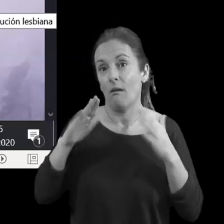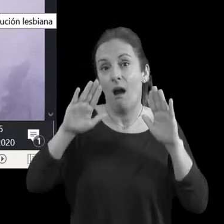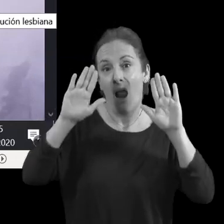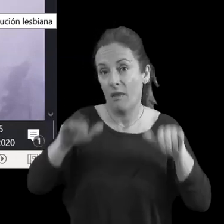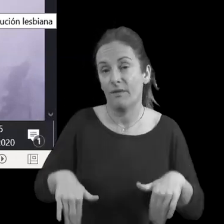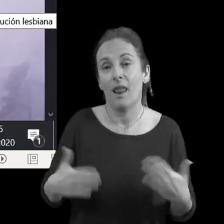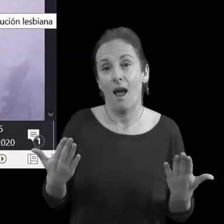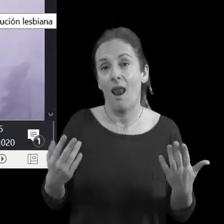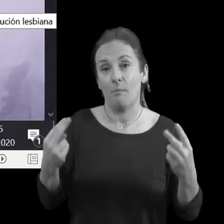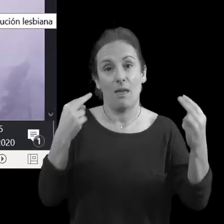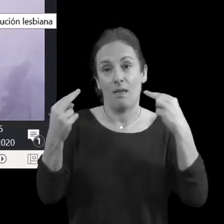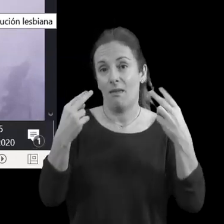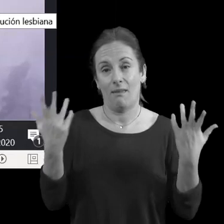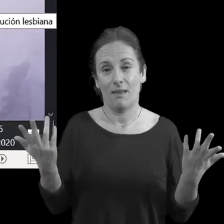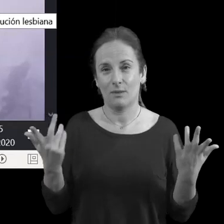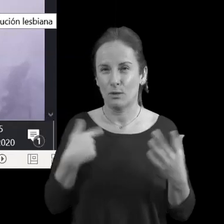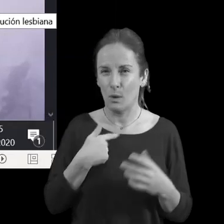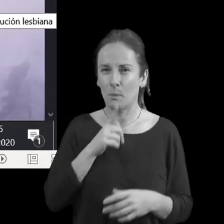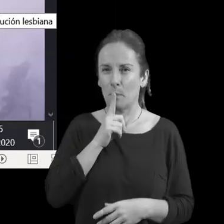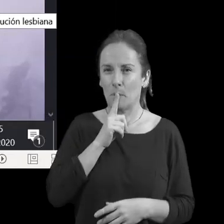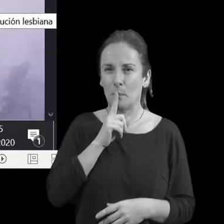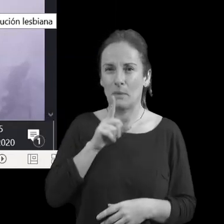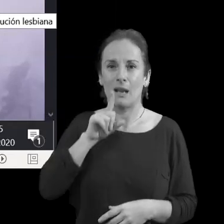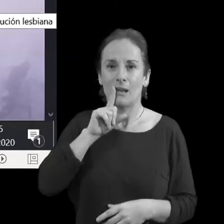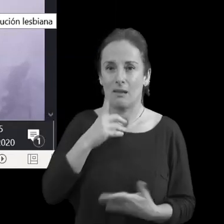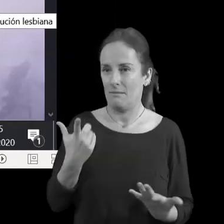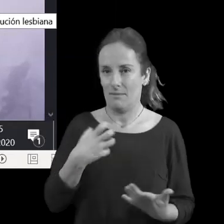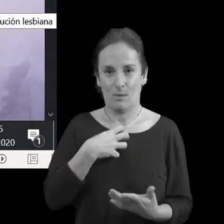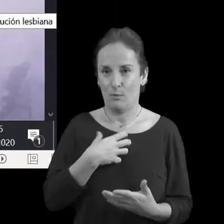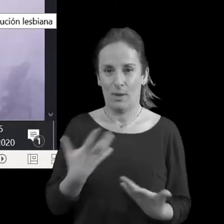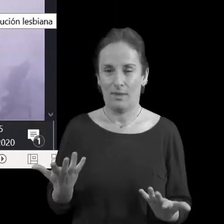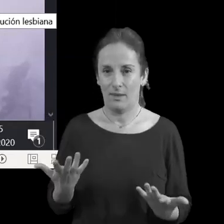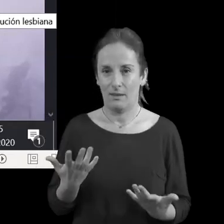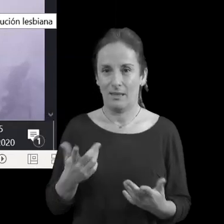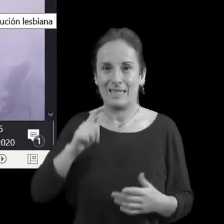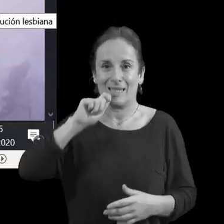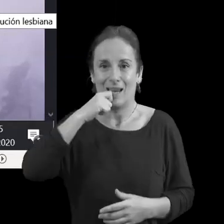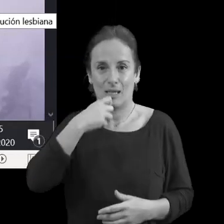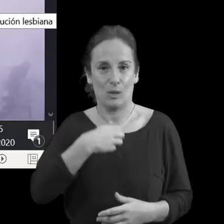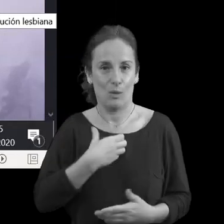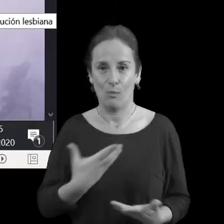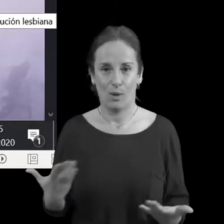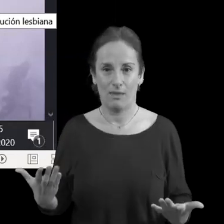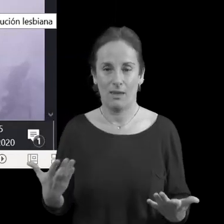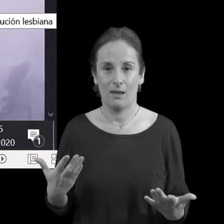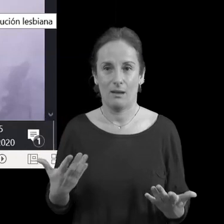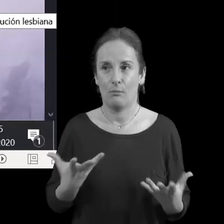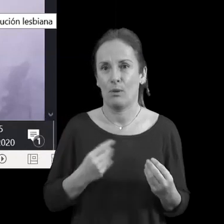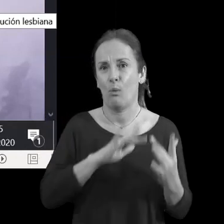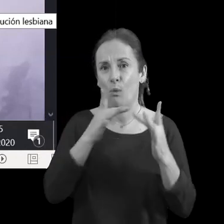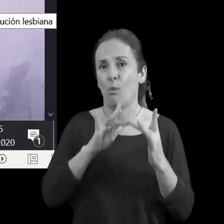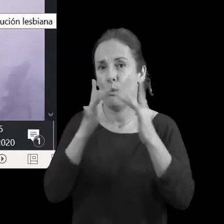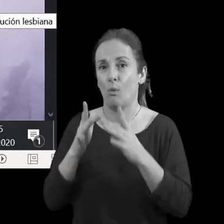no estar eso, fuera del armario. Y además es que yo personalmente, aquí hablo personalmente, creo que es contraproducente, porque claro, aquí ya no